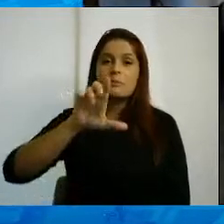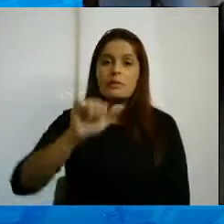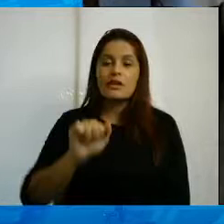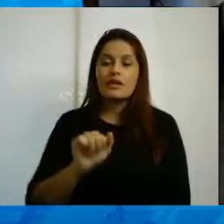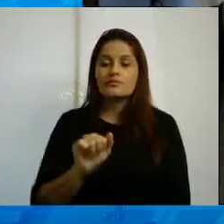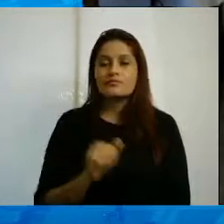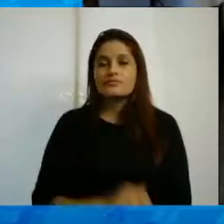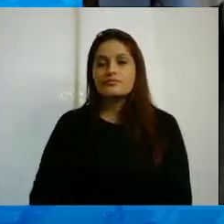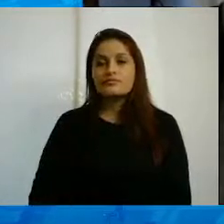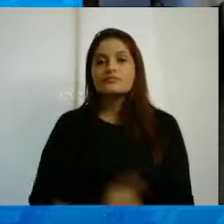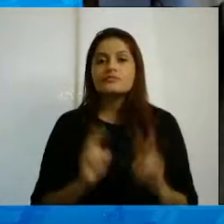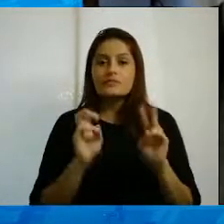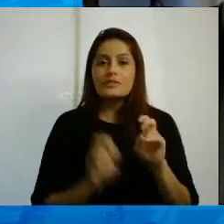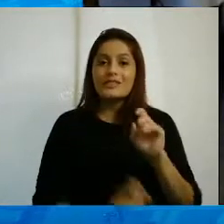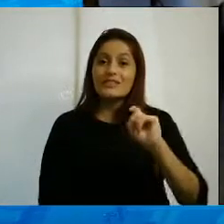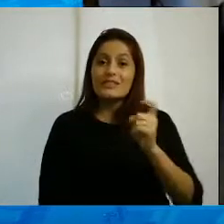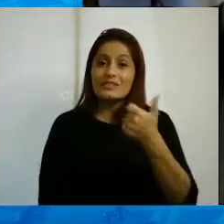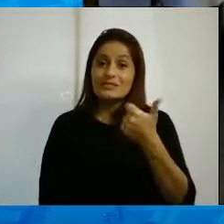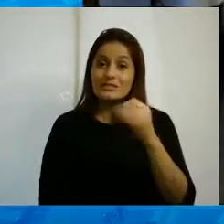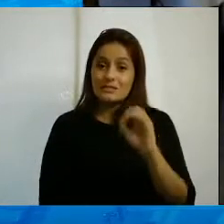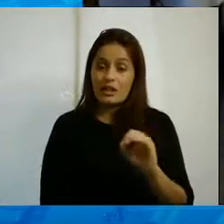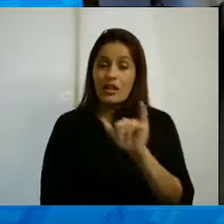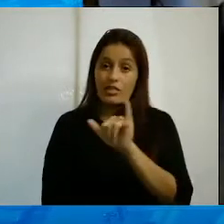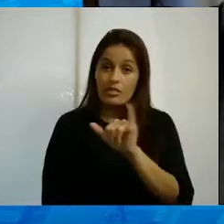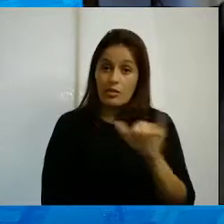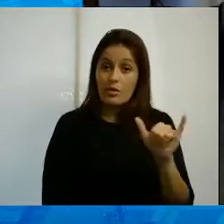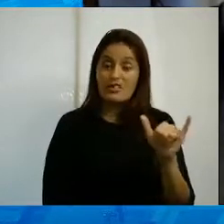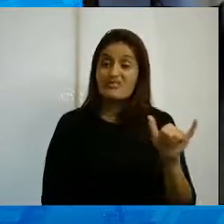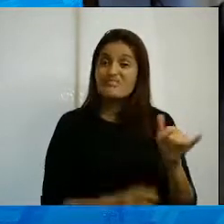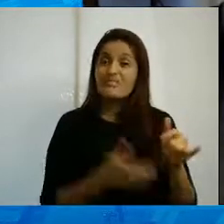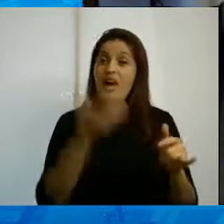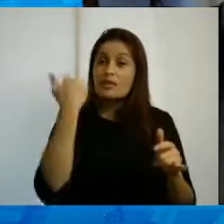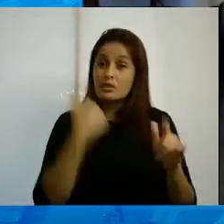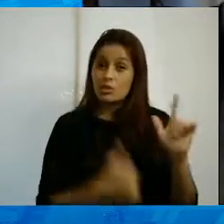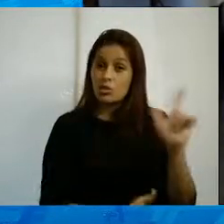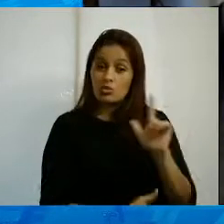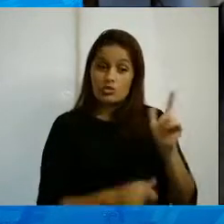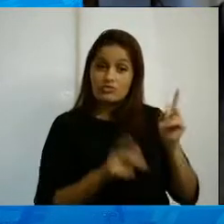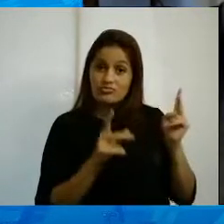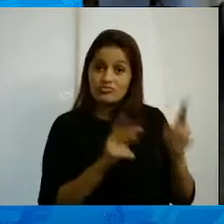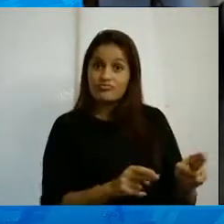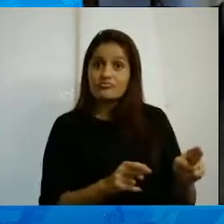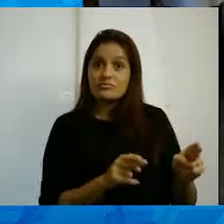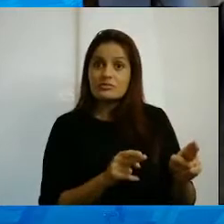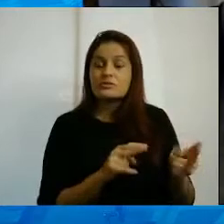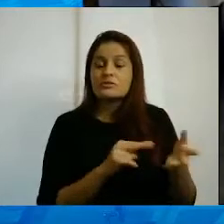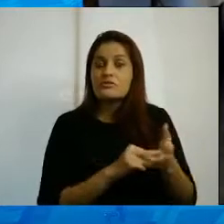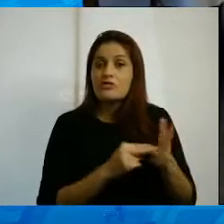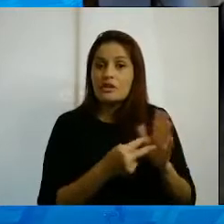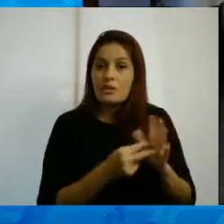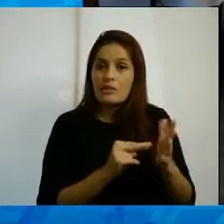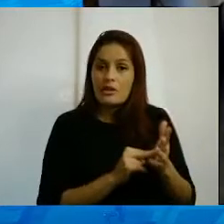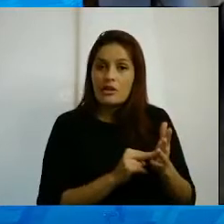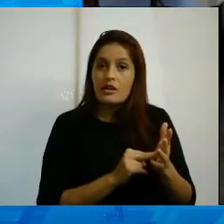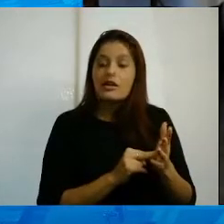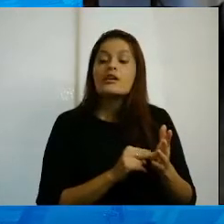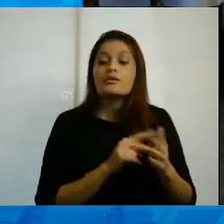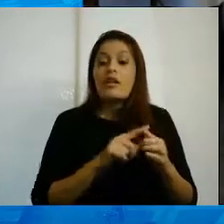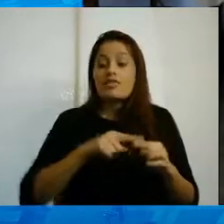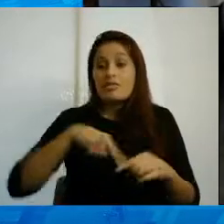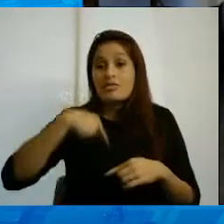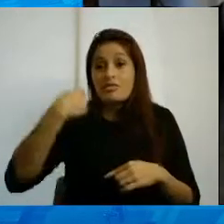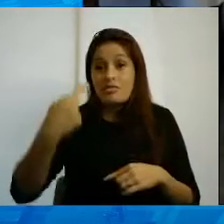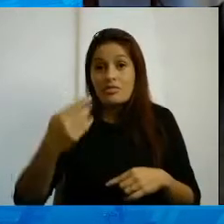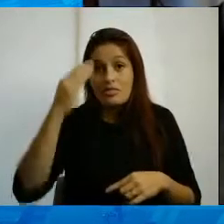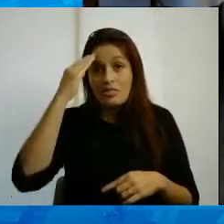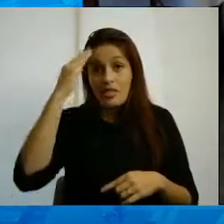ruta G60, la semana pasada, de hecho, luego de lo que sucedió el día lunes en la ruta, al día siguiente, a primera